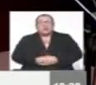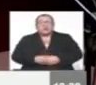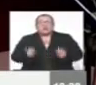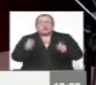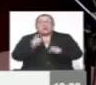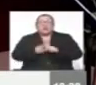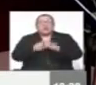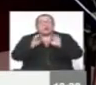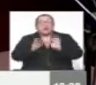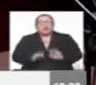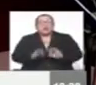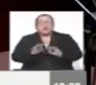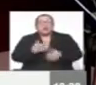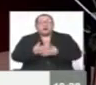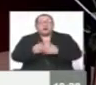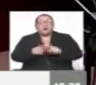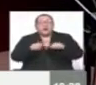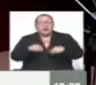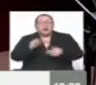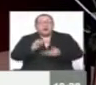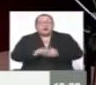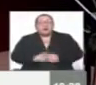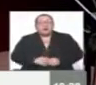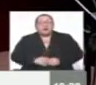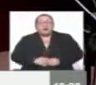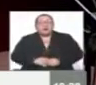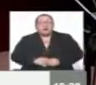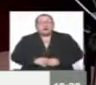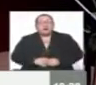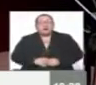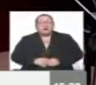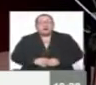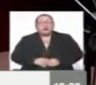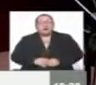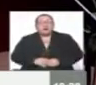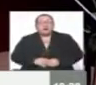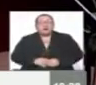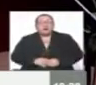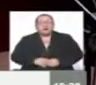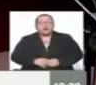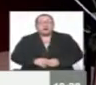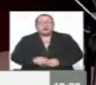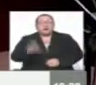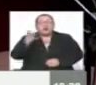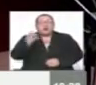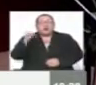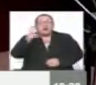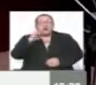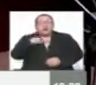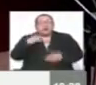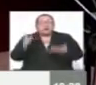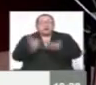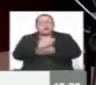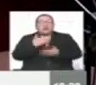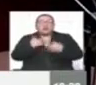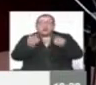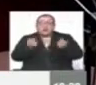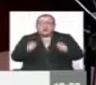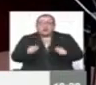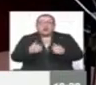en comisiones en distintos temas con lo que realmente